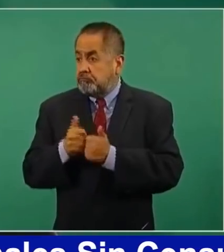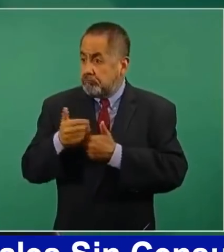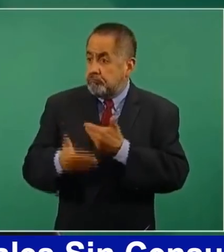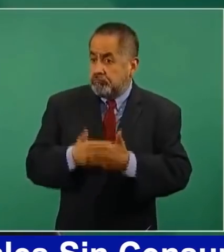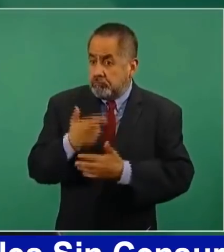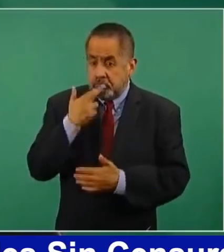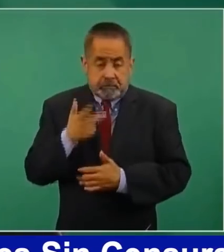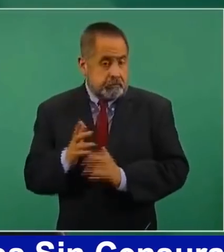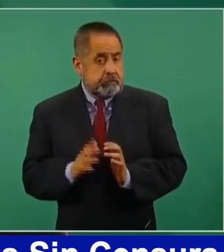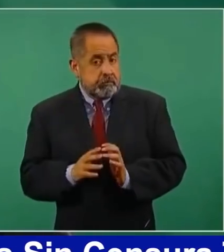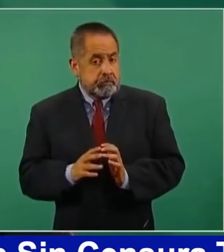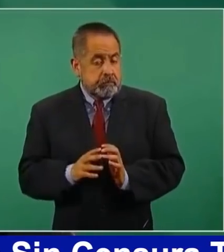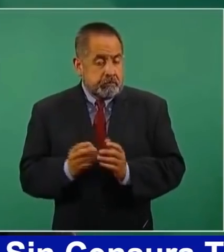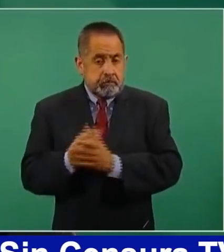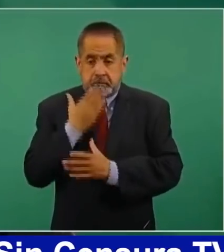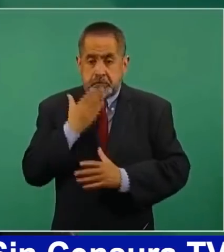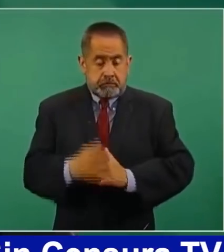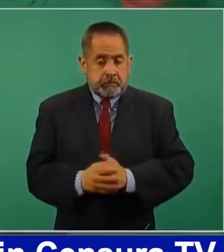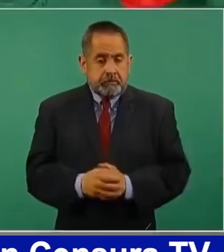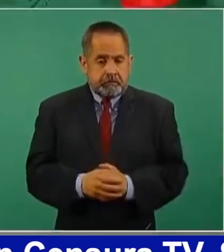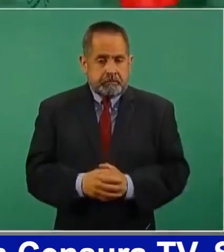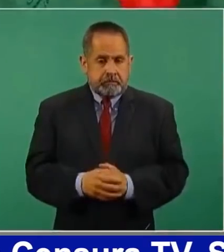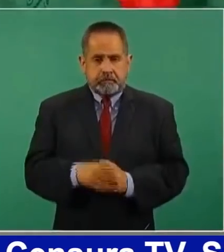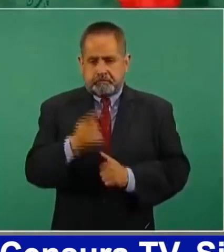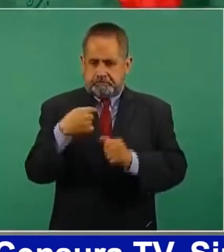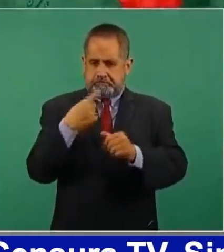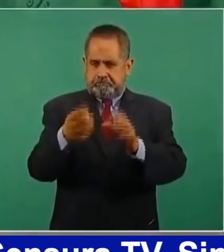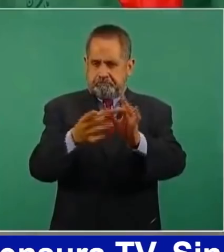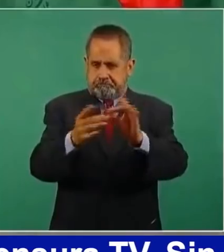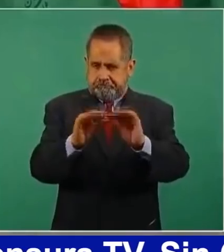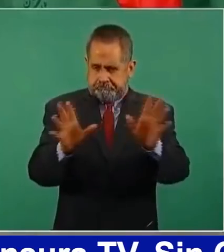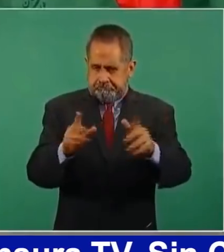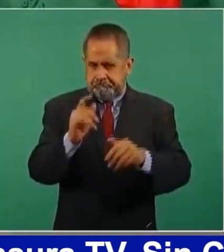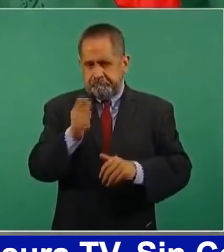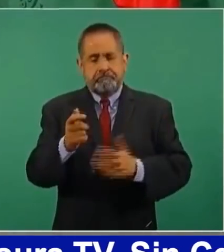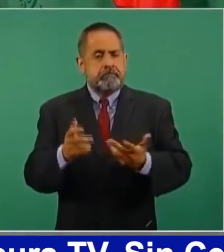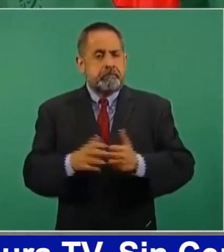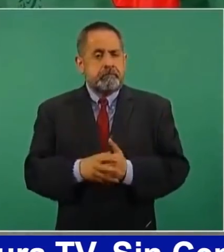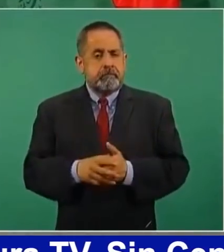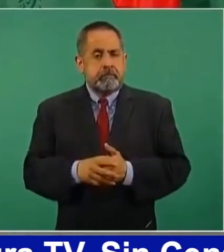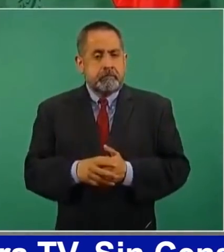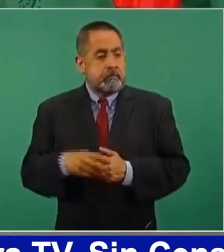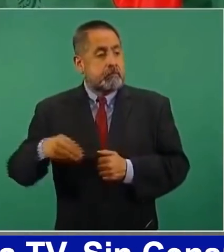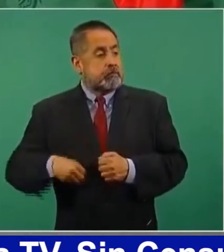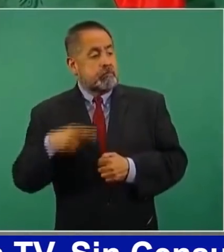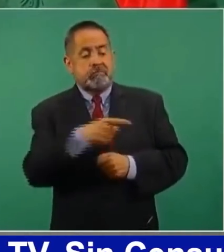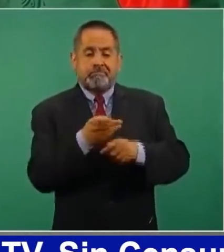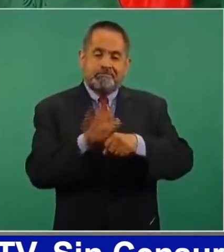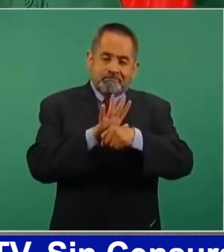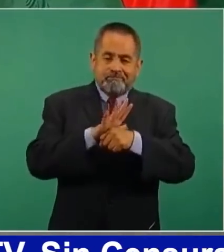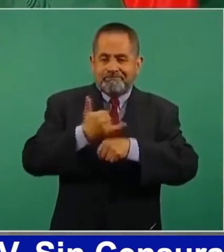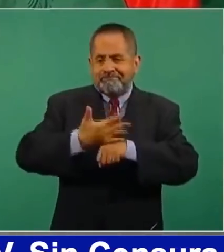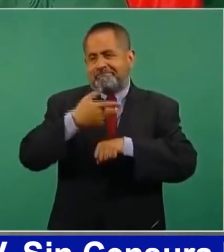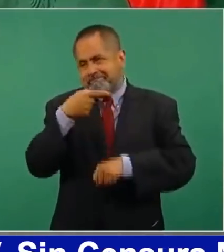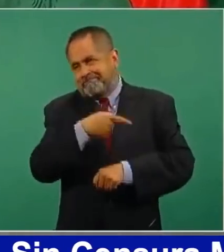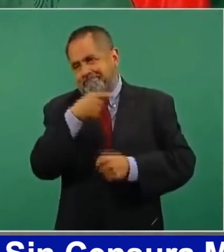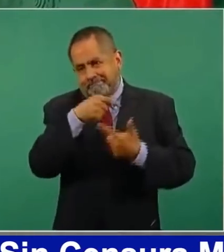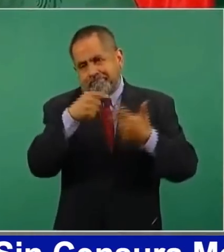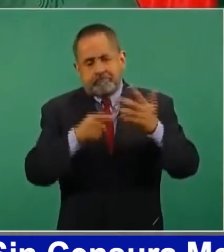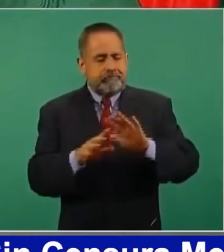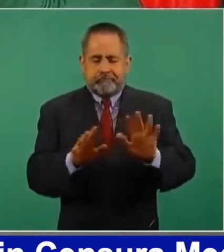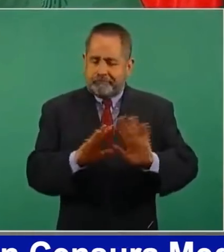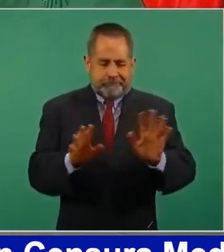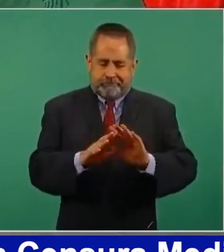Nos está dando resultado. Pero nada más aclaro eso de que no todo es culpa de la pandemia, no.